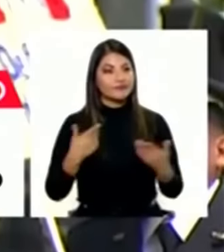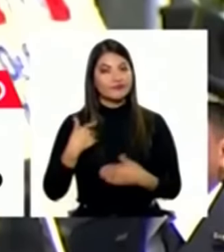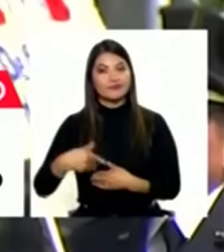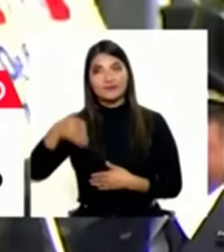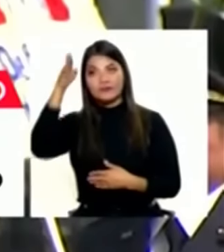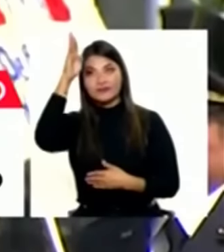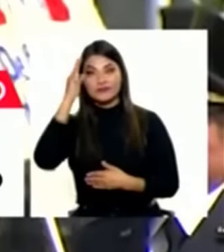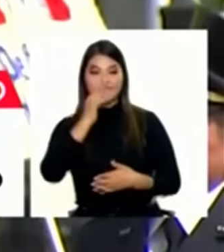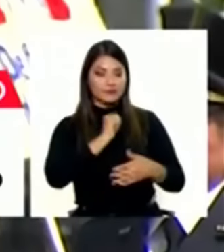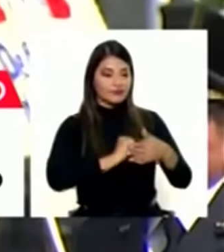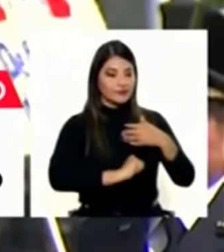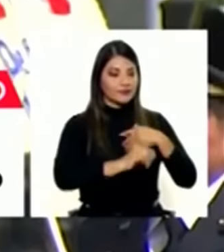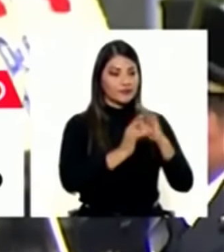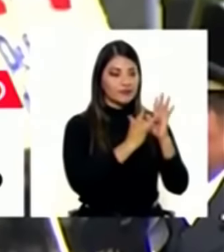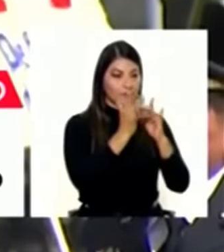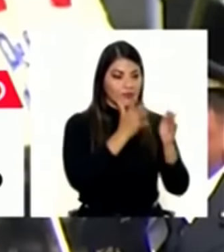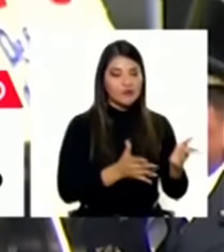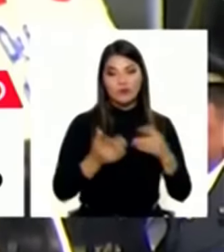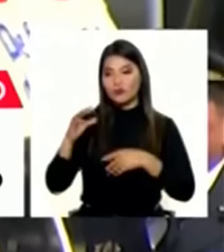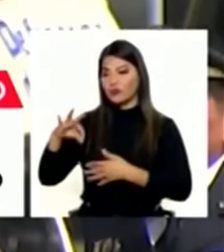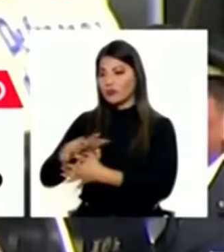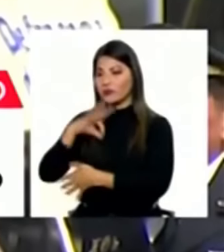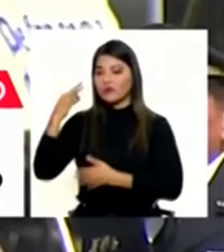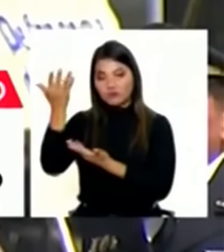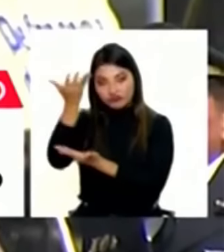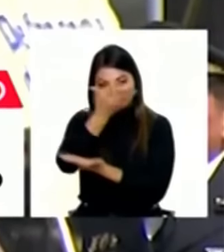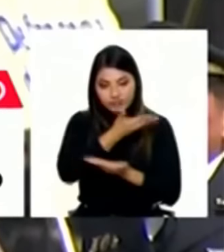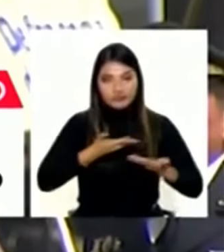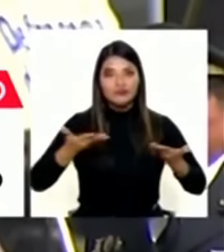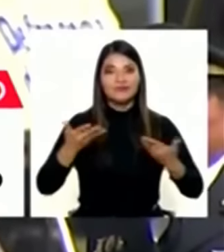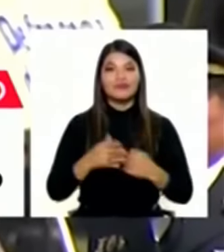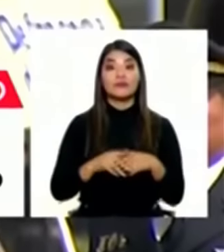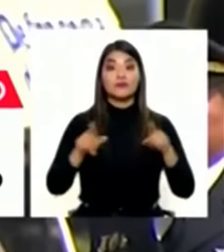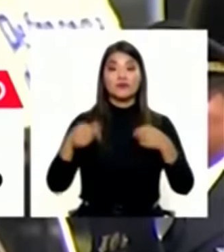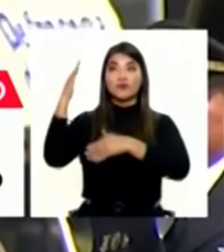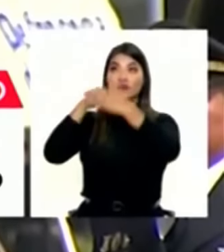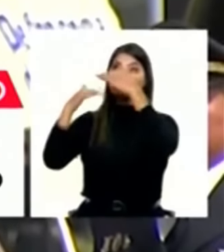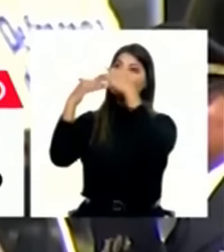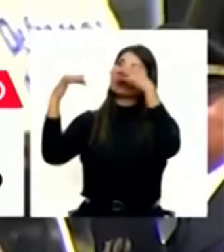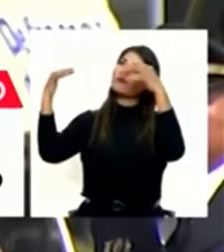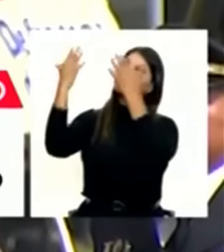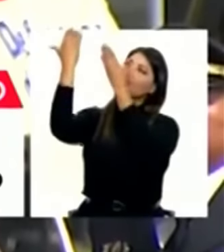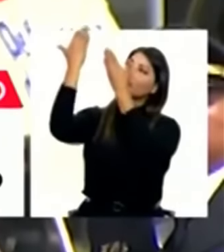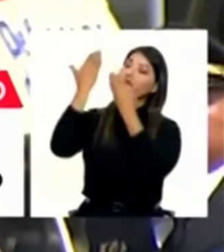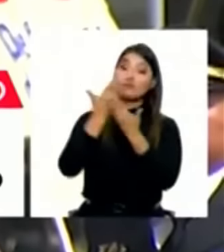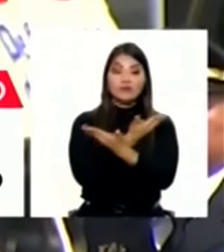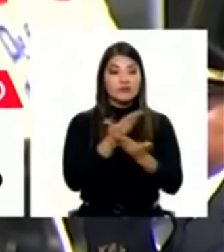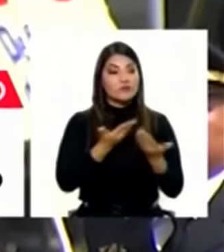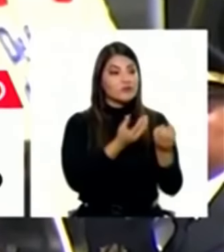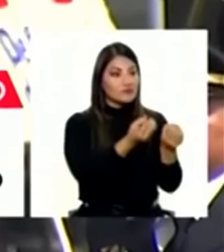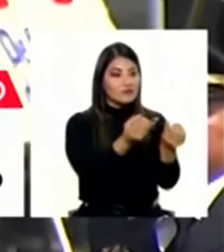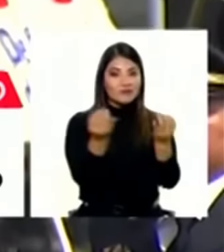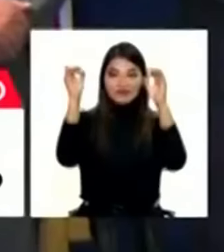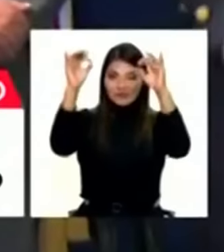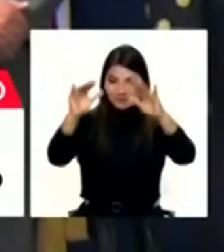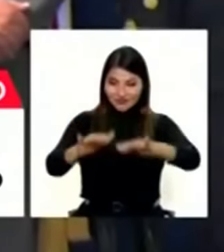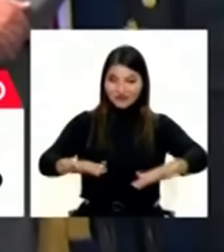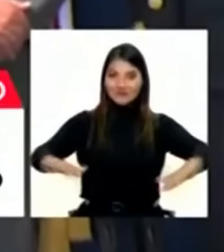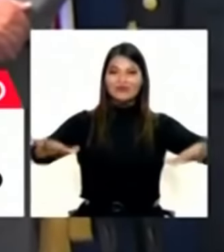y del Espíritu Santo, el Señor de los cielos esté con todos